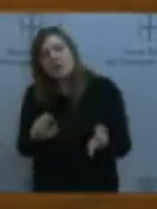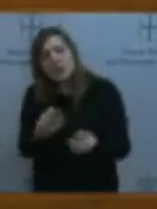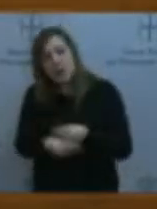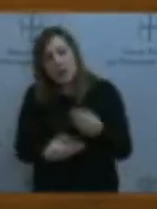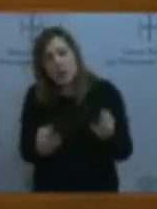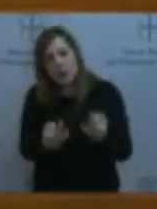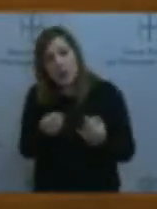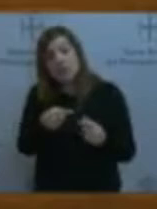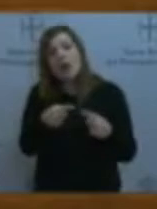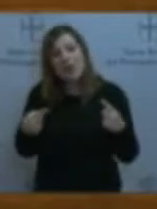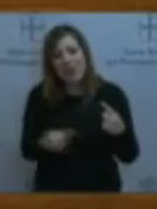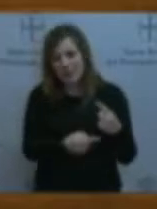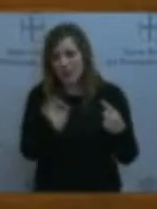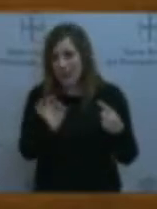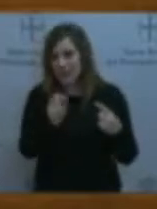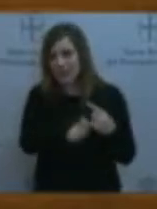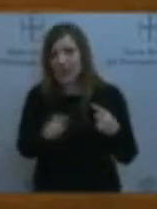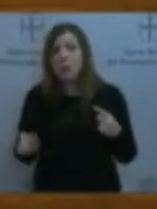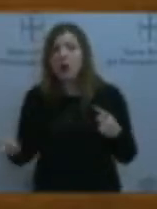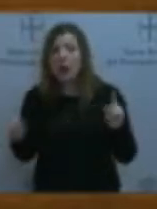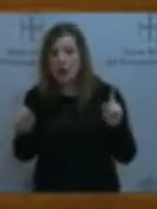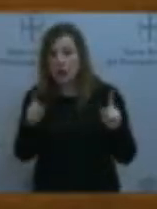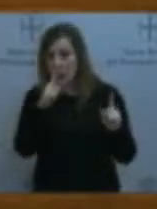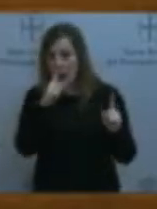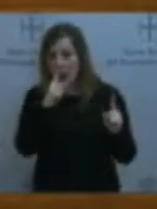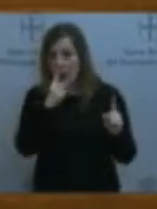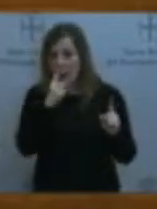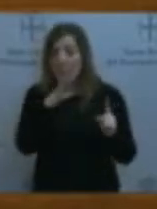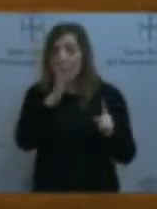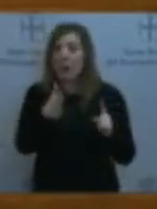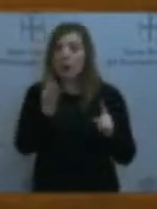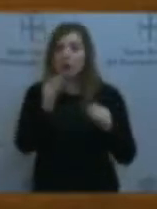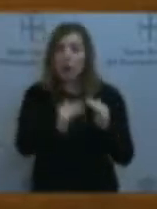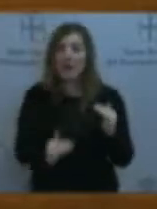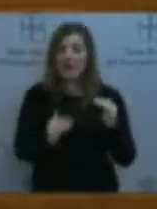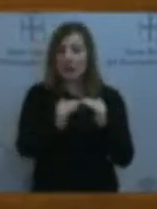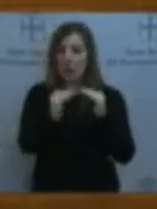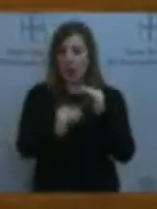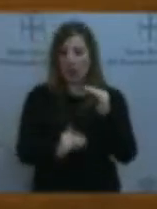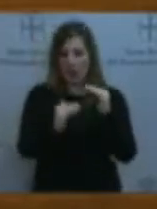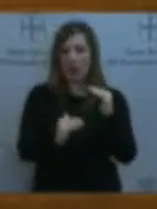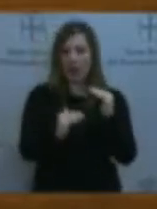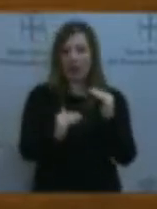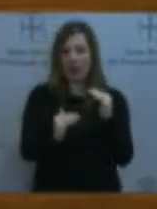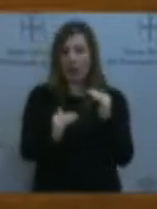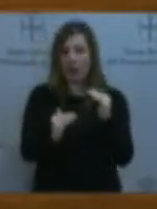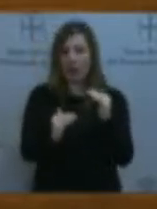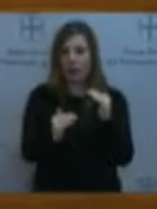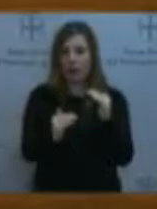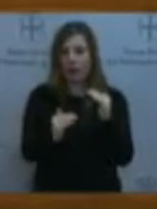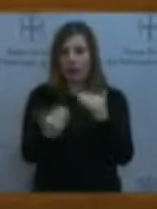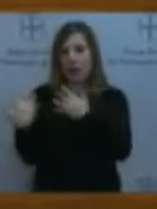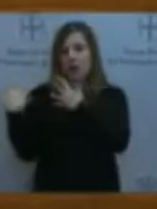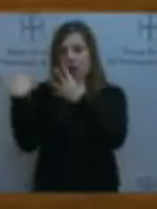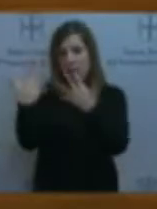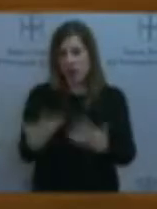verdadero déficit, el democrático, el que sitúa con semejante desigualdad la posición de unos y otros en estos 10